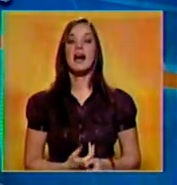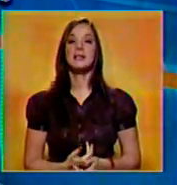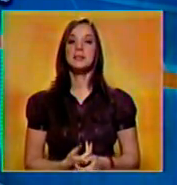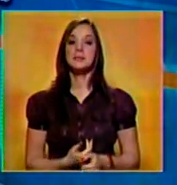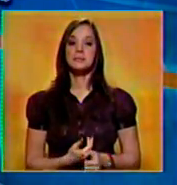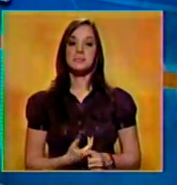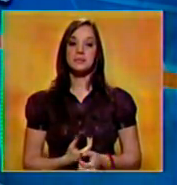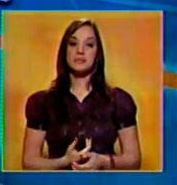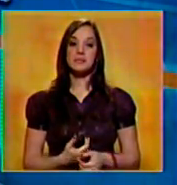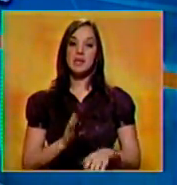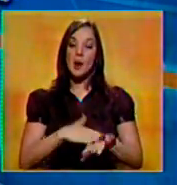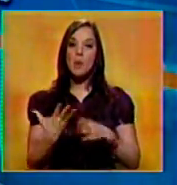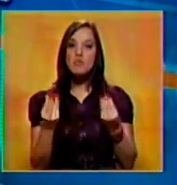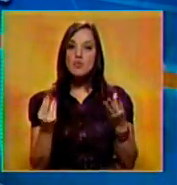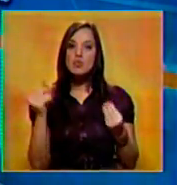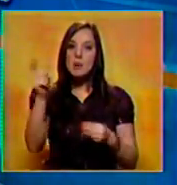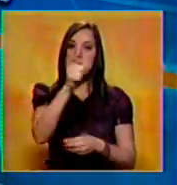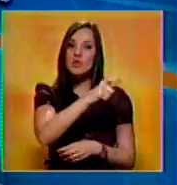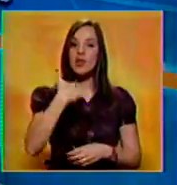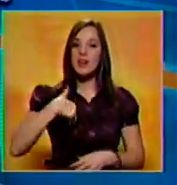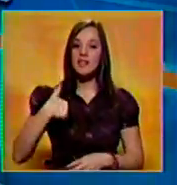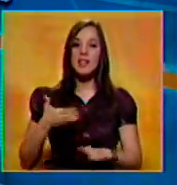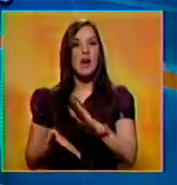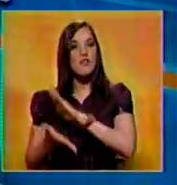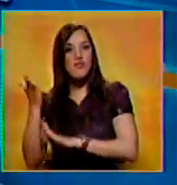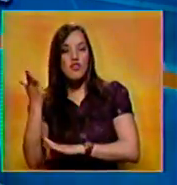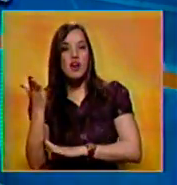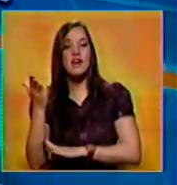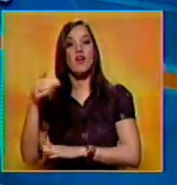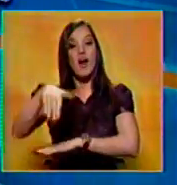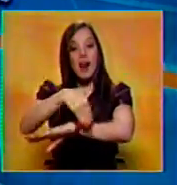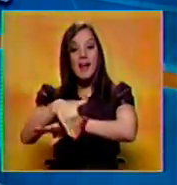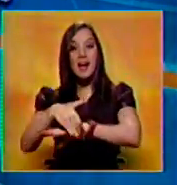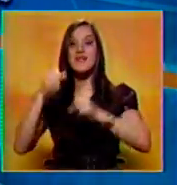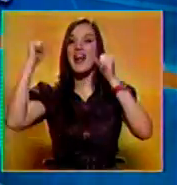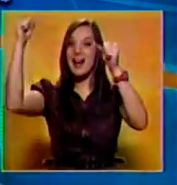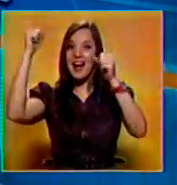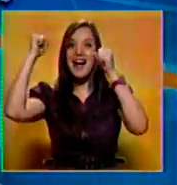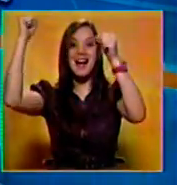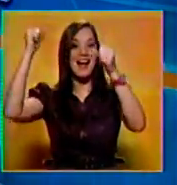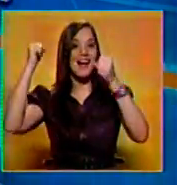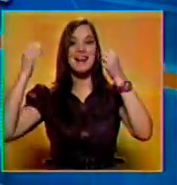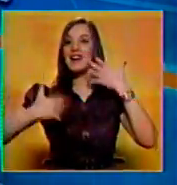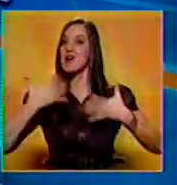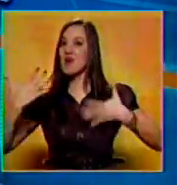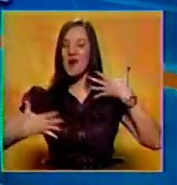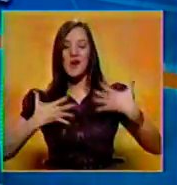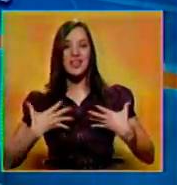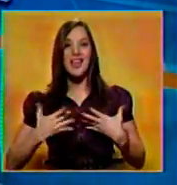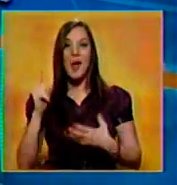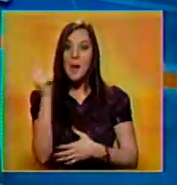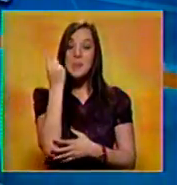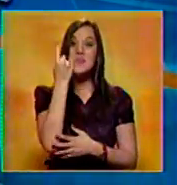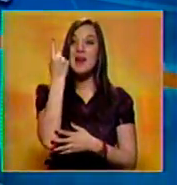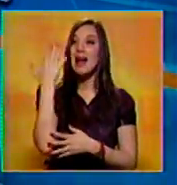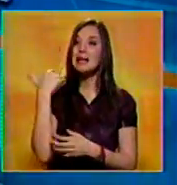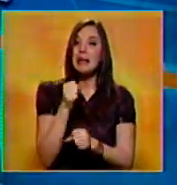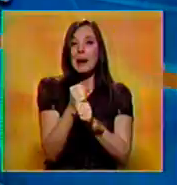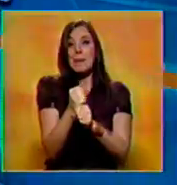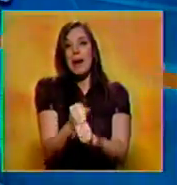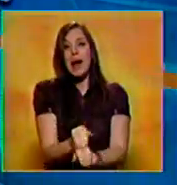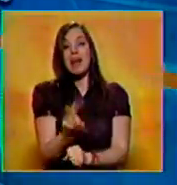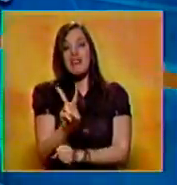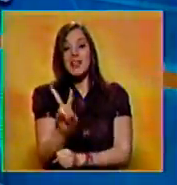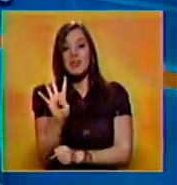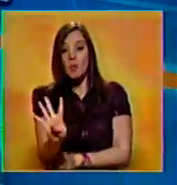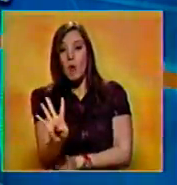Paulo, porque miles de argentinos salieron a las calles de su país para celebrar el regreso de la albiceleste a una final por primera vez en 24 años.